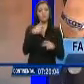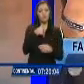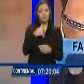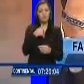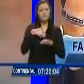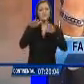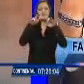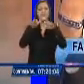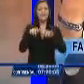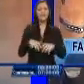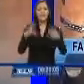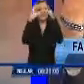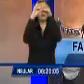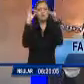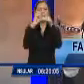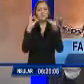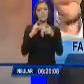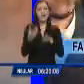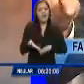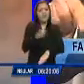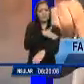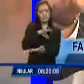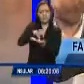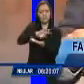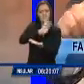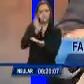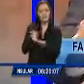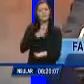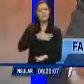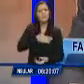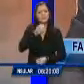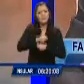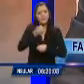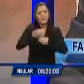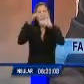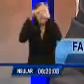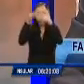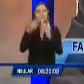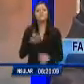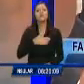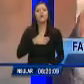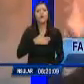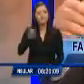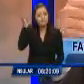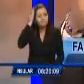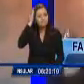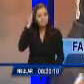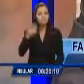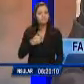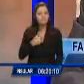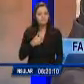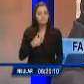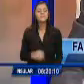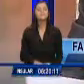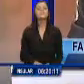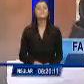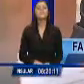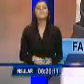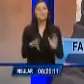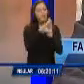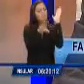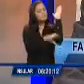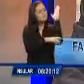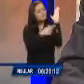fui el secretario relator de la mesa constituyente número 2 que redactó esta parte de la Constitución. Pero, ¿qué dice la